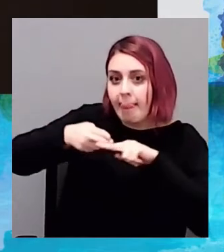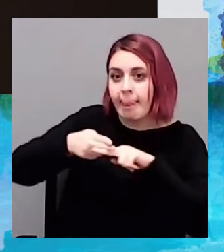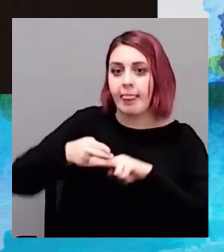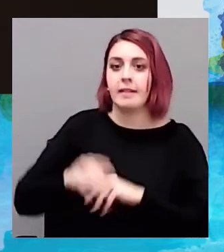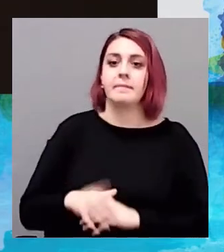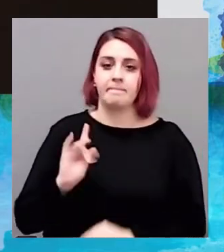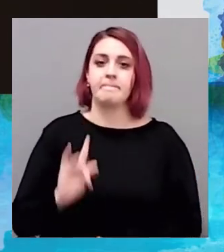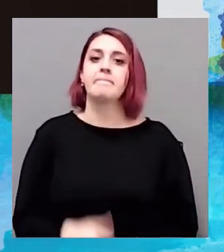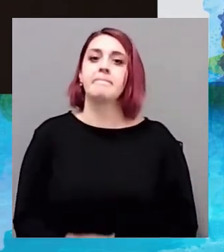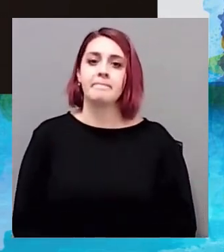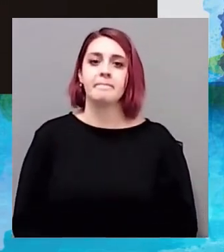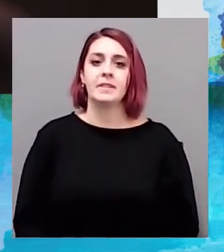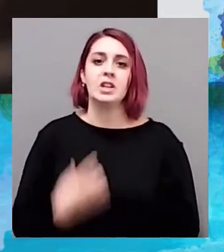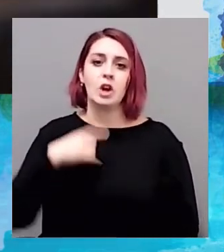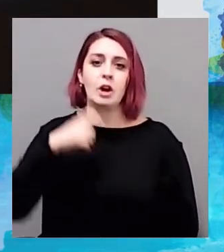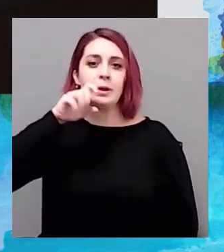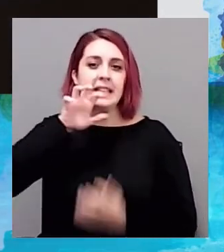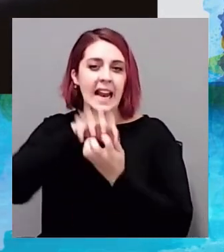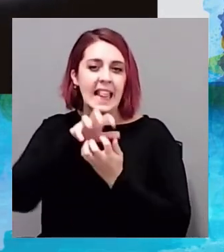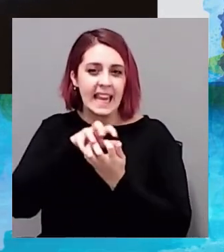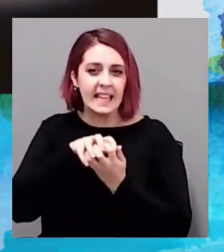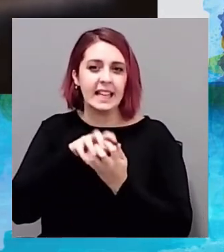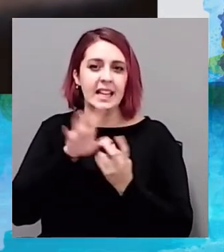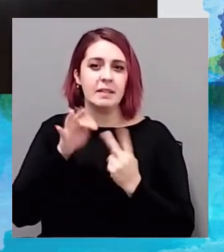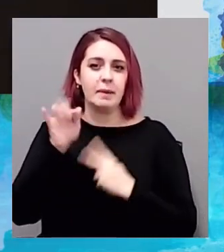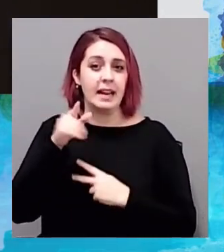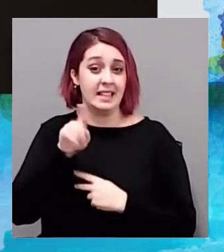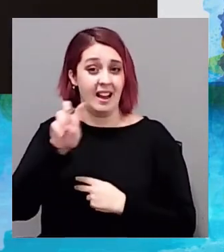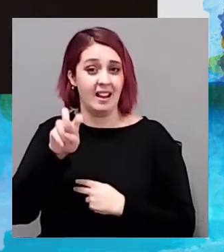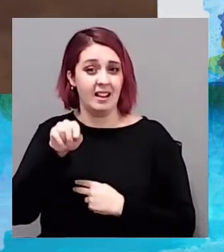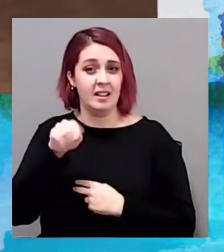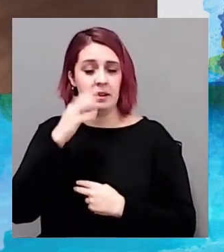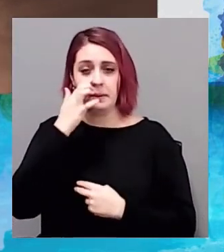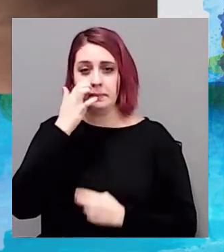como dientes. Y luego ya está la aguja, que es la como de hueso.